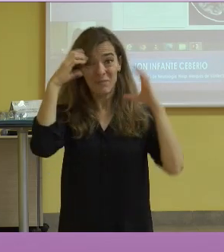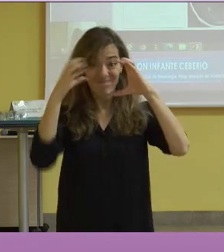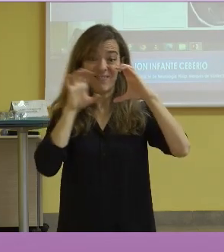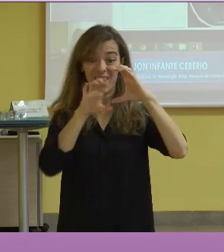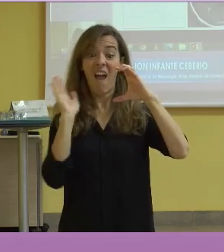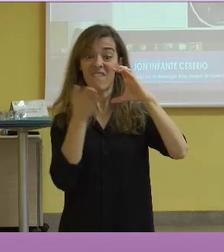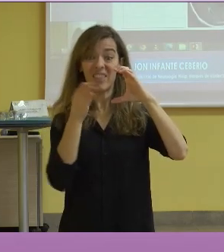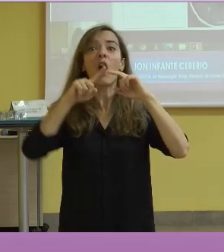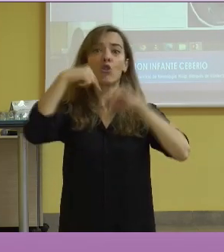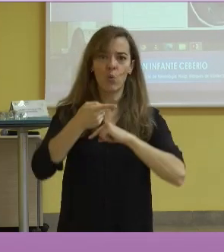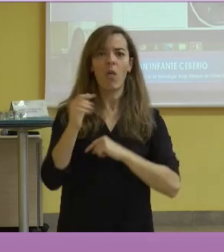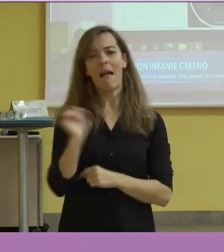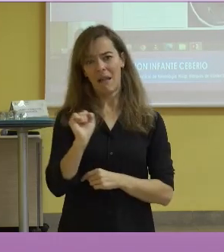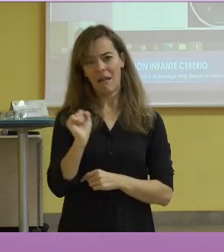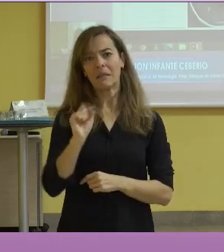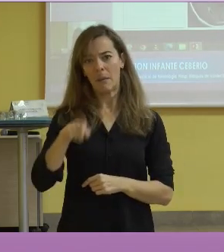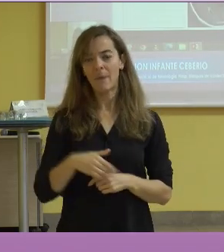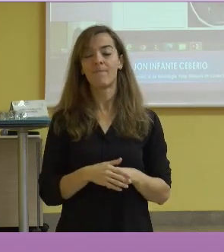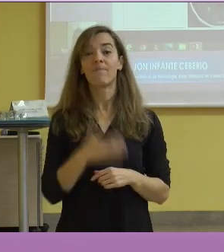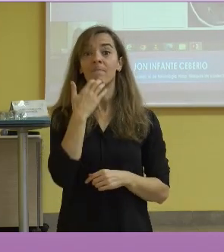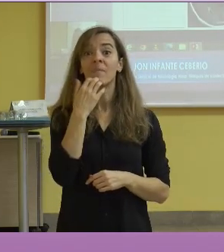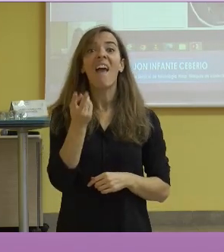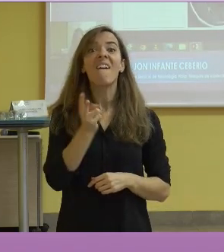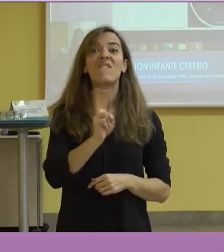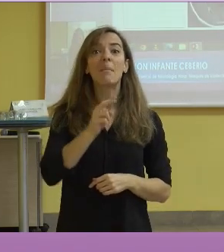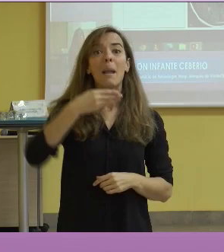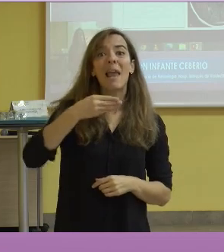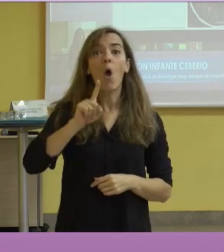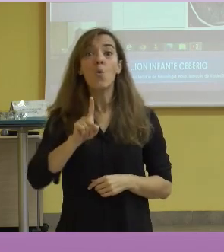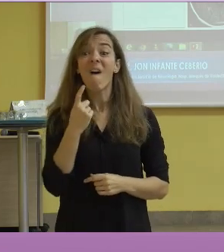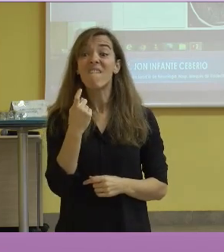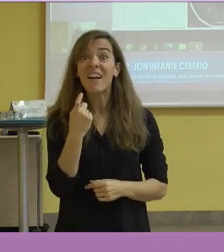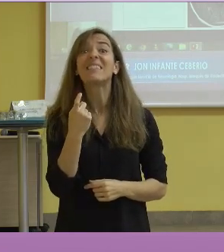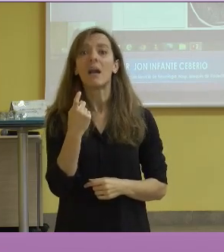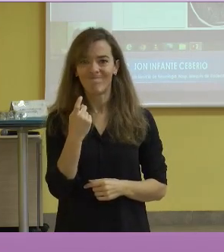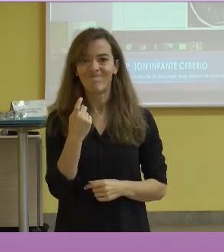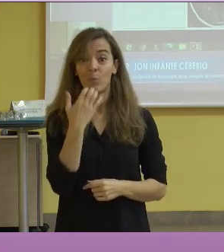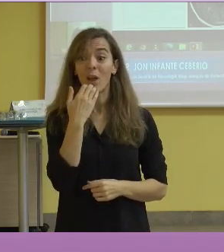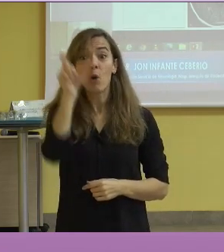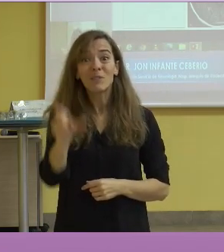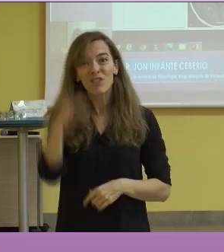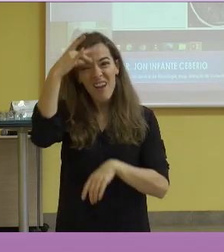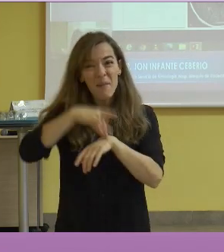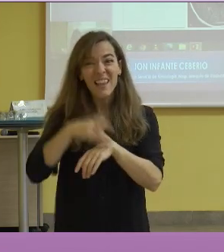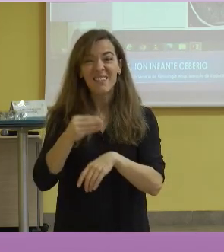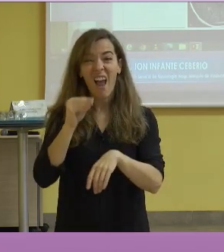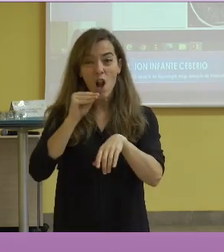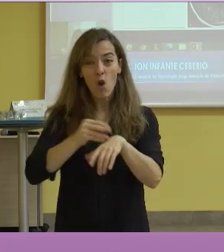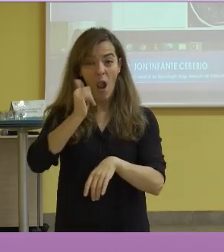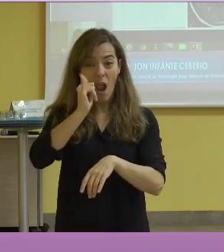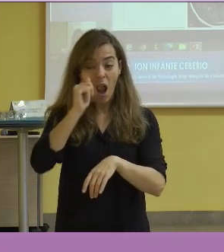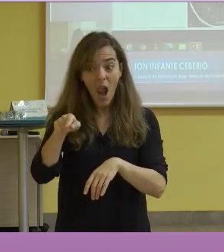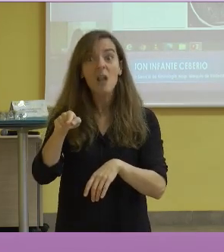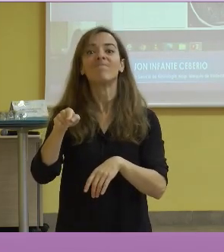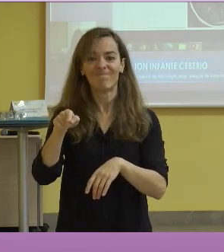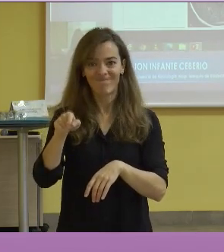pueden provocar ataxia. La falta de vitamina B1, que ocurre sobre todo en pacientes alcohólicos, pues también es una